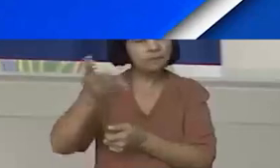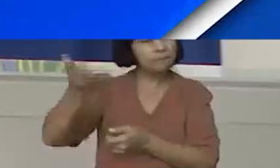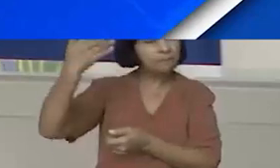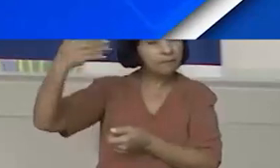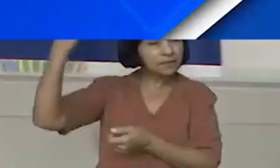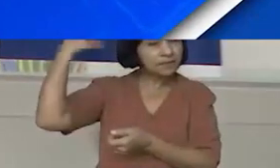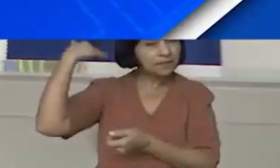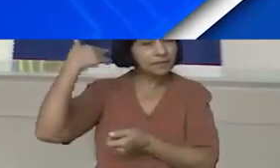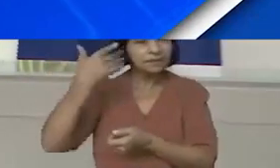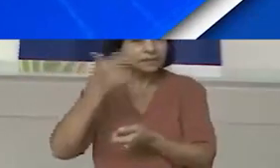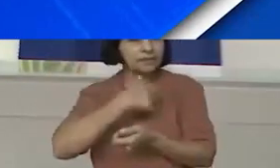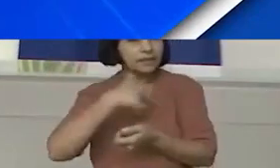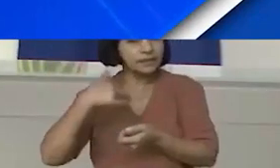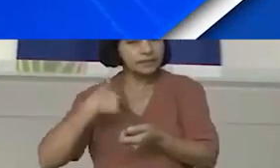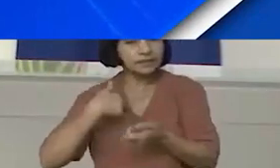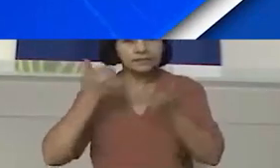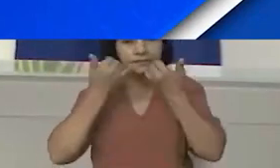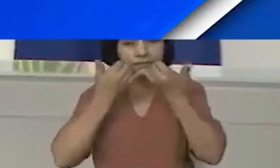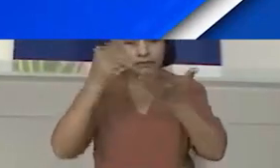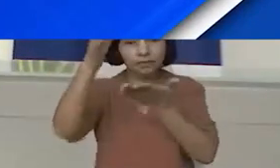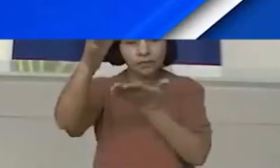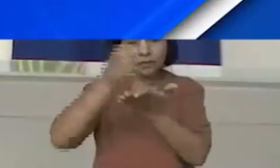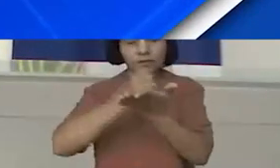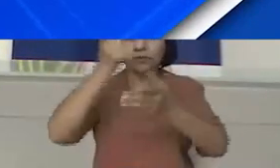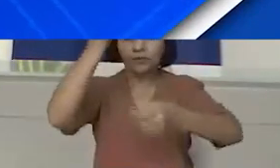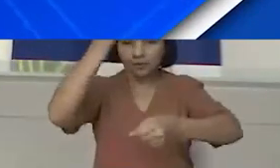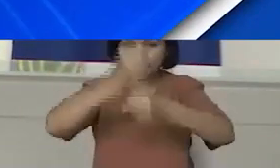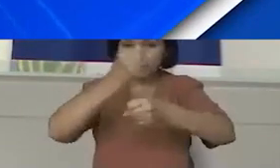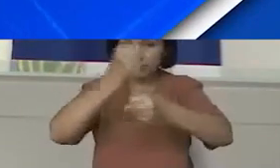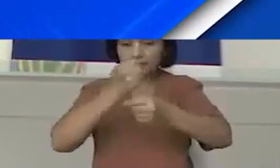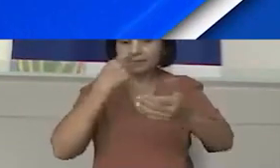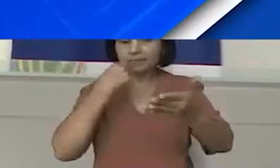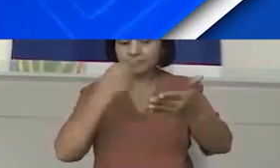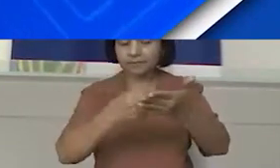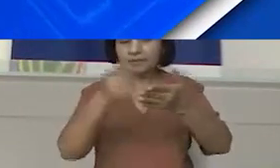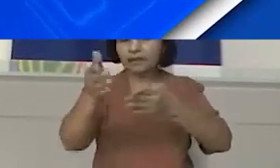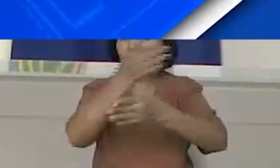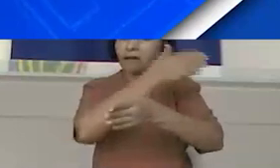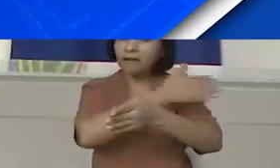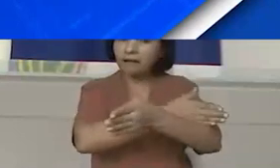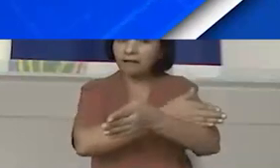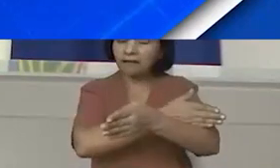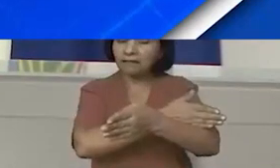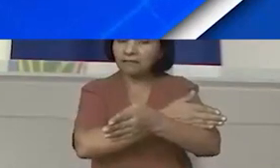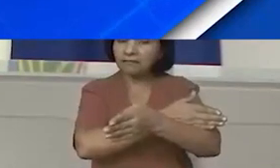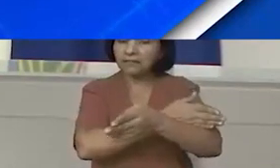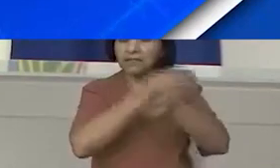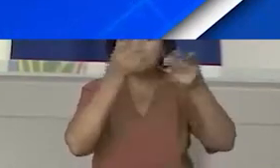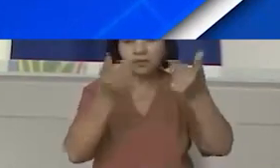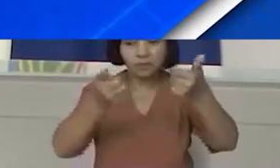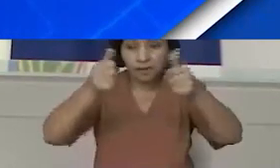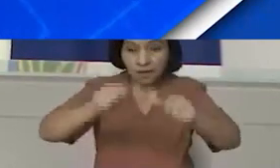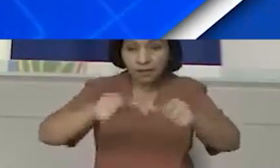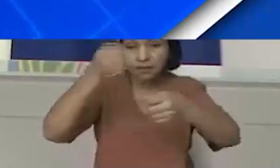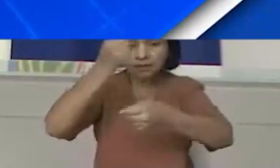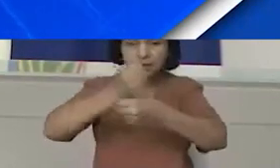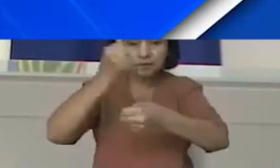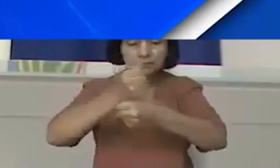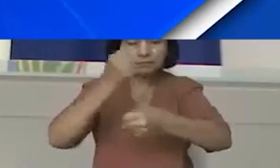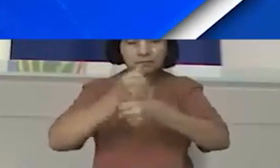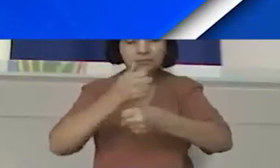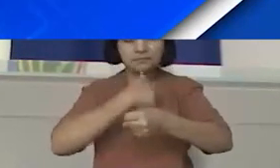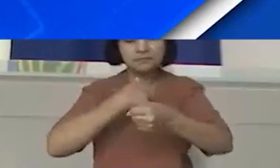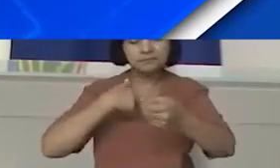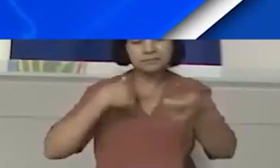1945, al promulgarse el Código del Trabajo. Antes de esa fecha, los contratos de trabajo